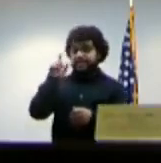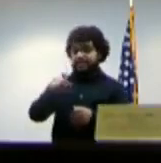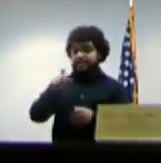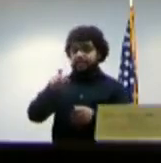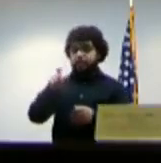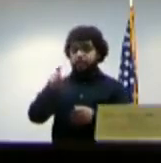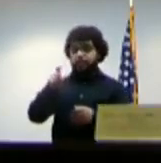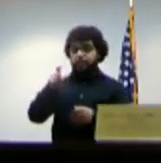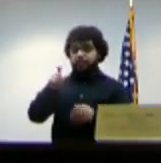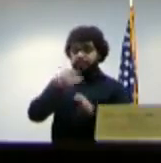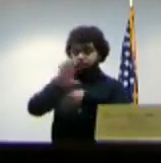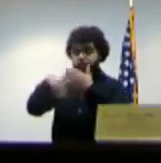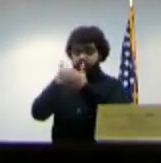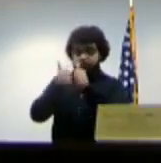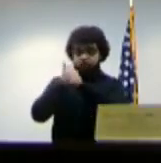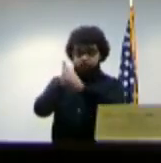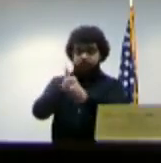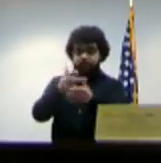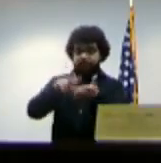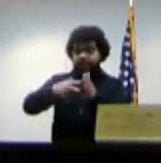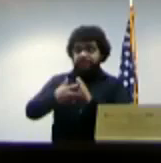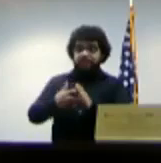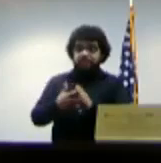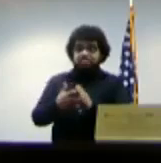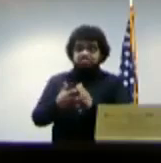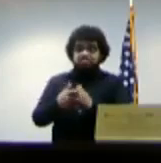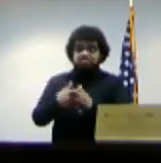está en cumplimiento, como es verbal, no lo sabemos.